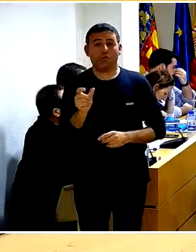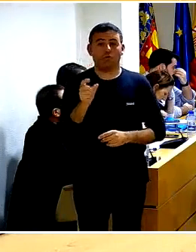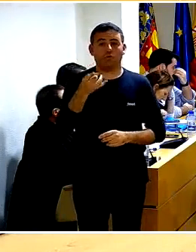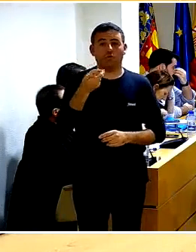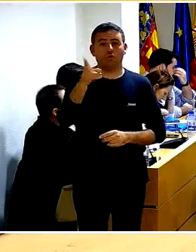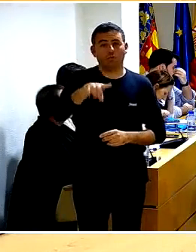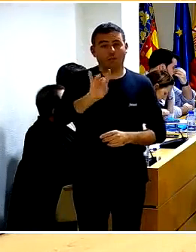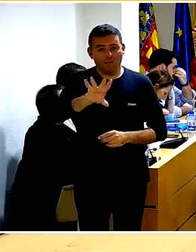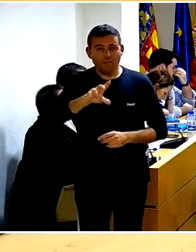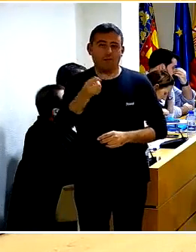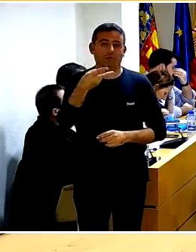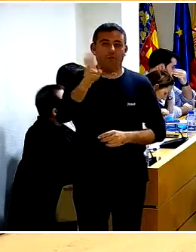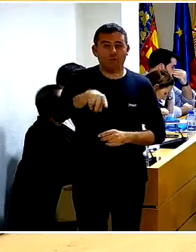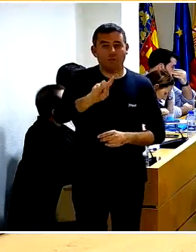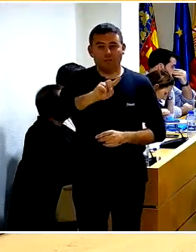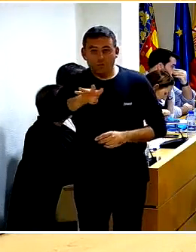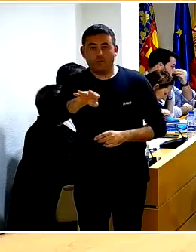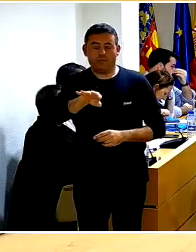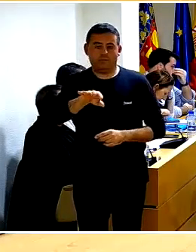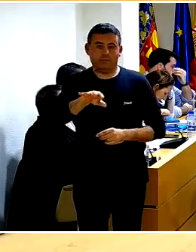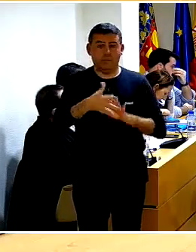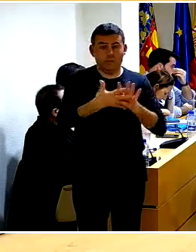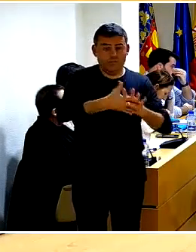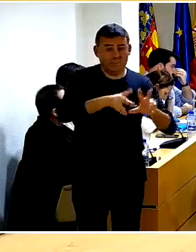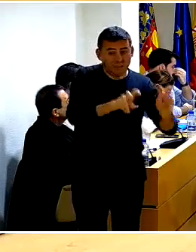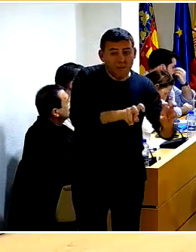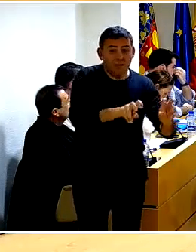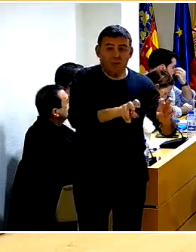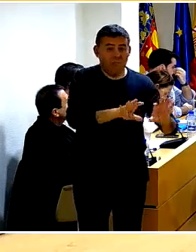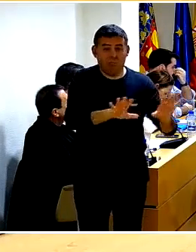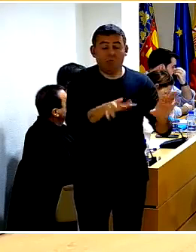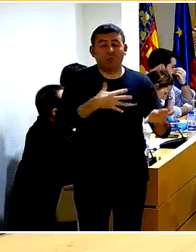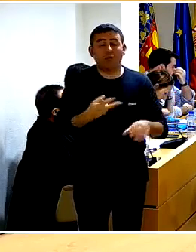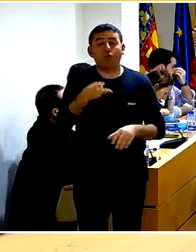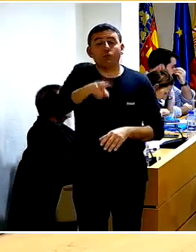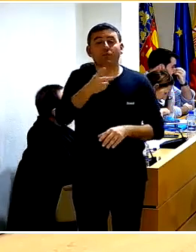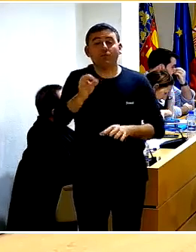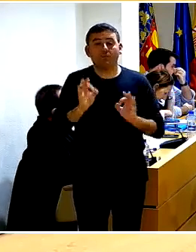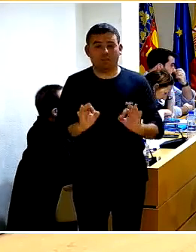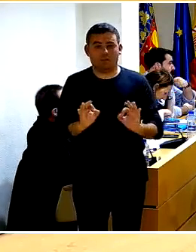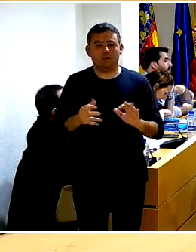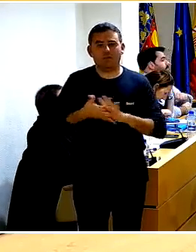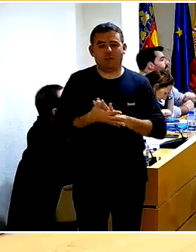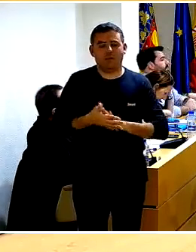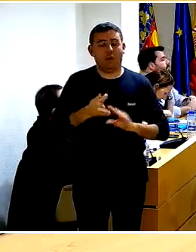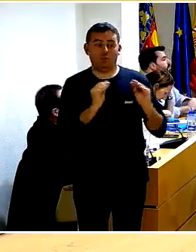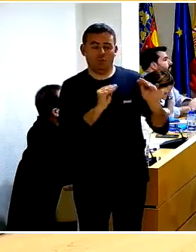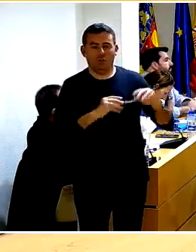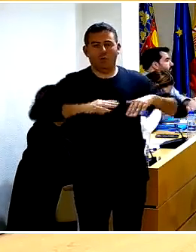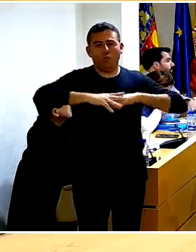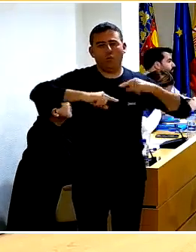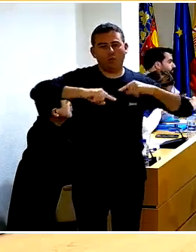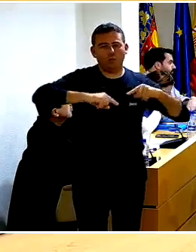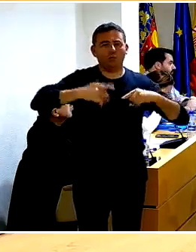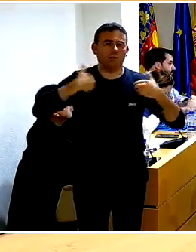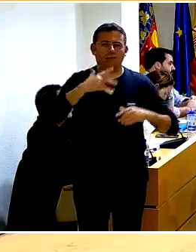pero es que estamos hablando del 2020. Ustedes llevan 5 años gobernando. Y lo que no se puede admitir es que nos digan que utilizamos